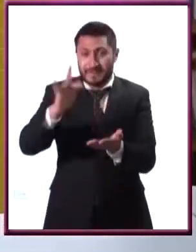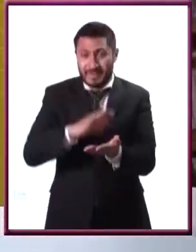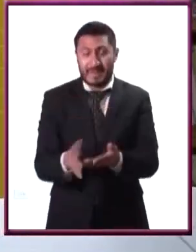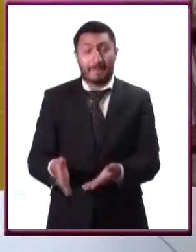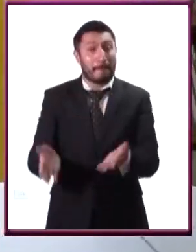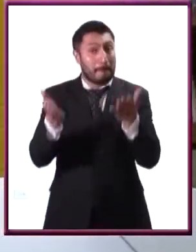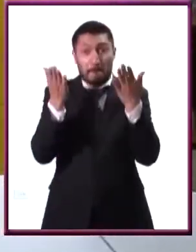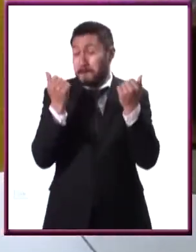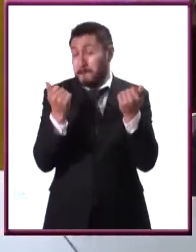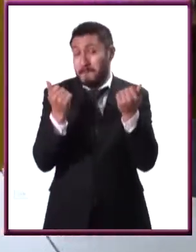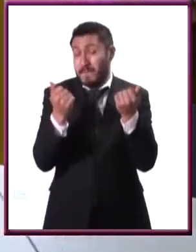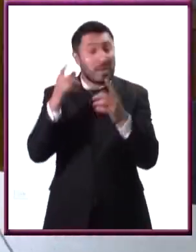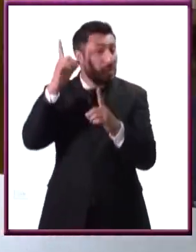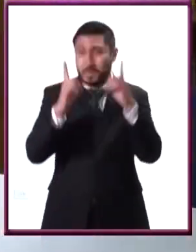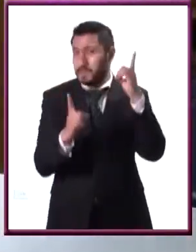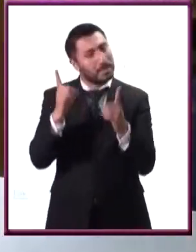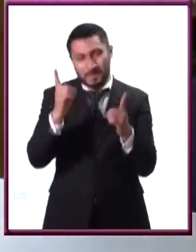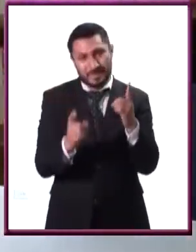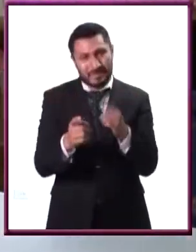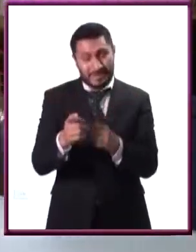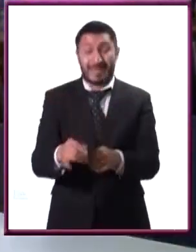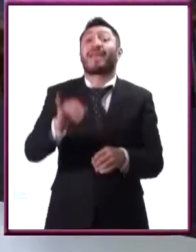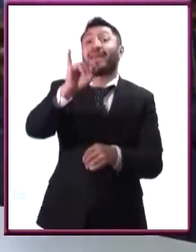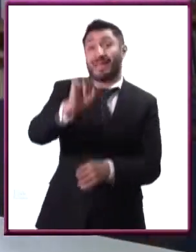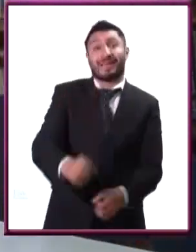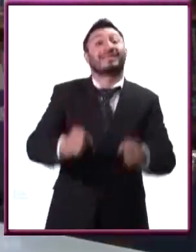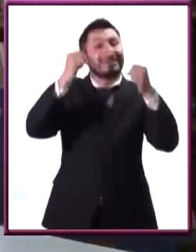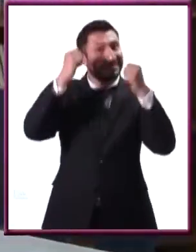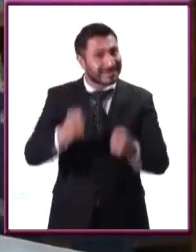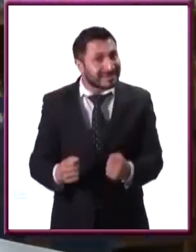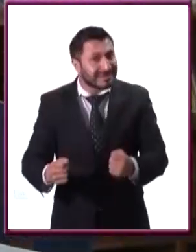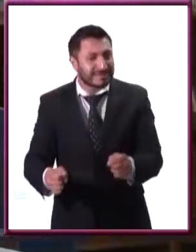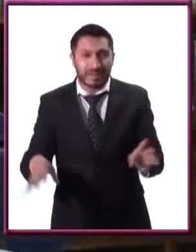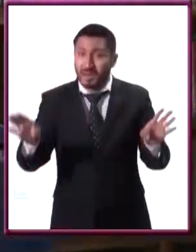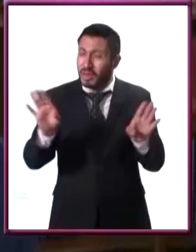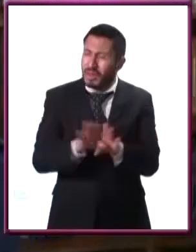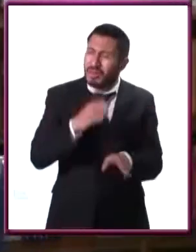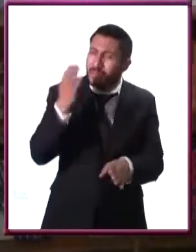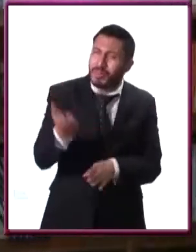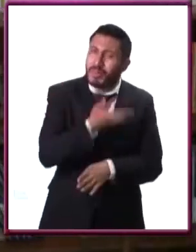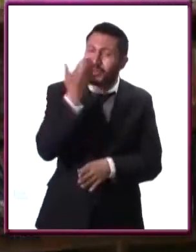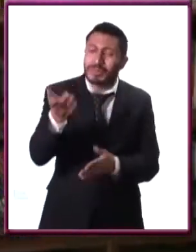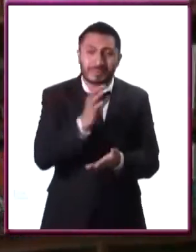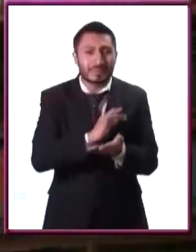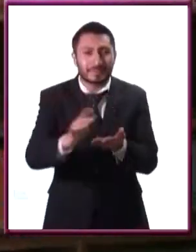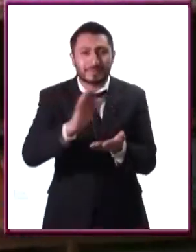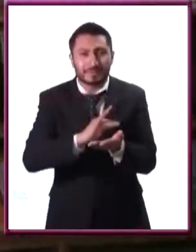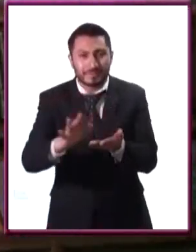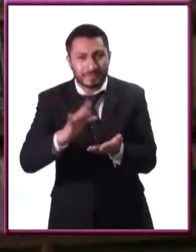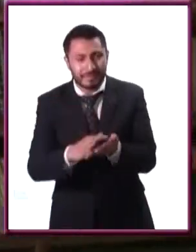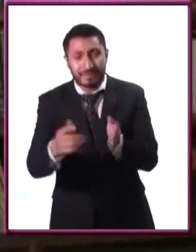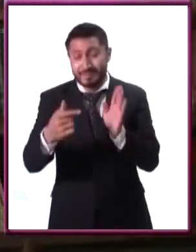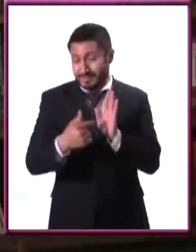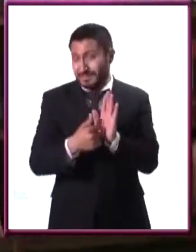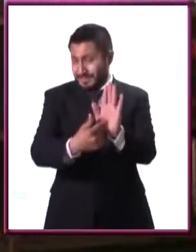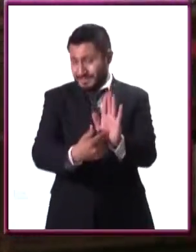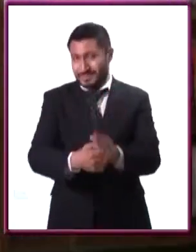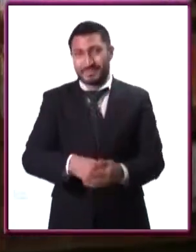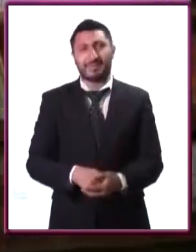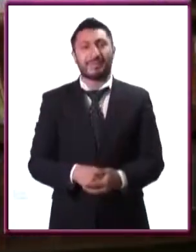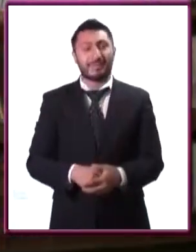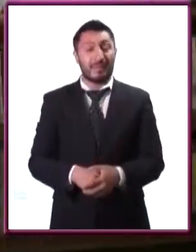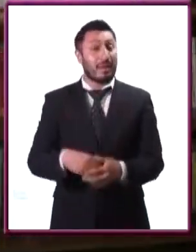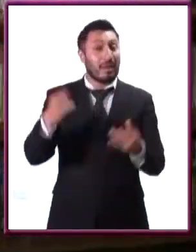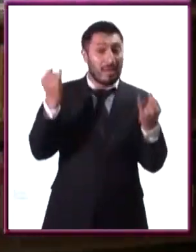lectura? No tengo la menor duda, por supuesto que sí. ¿Cómo se forma este hábito de la lectura? Lo veremos